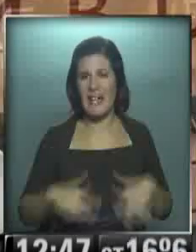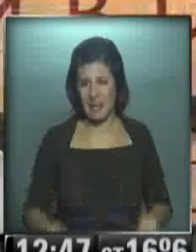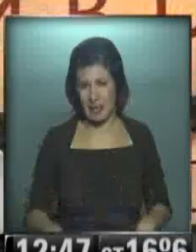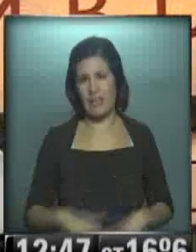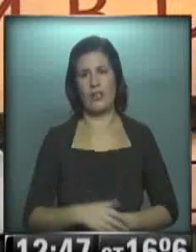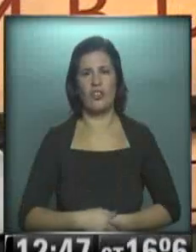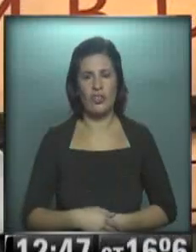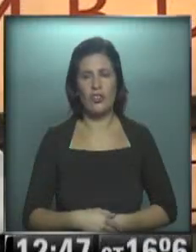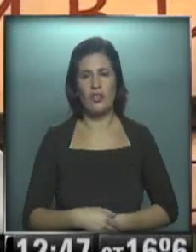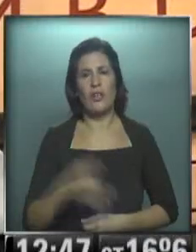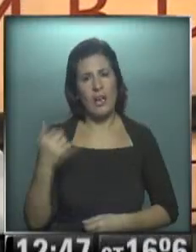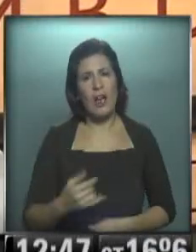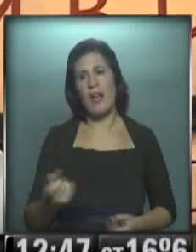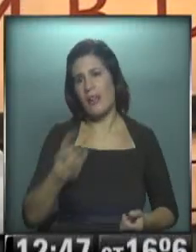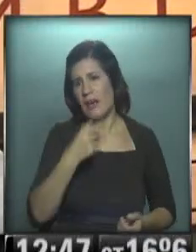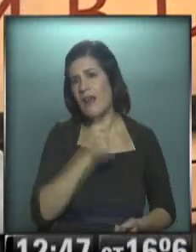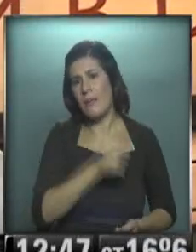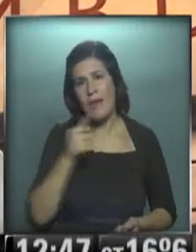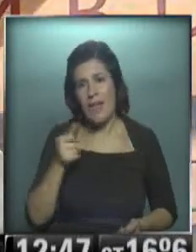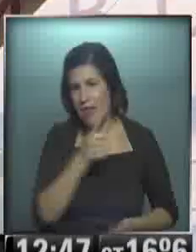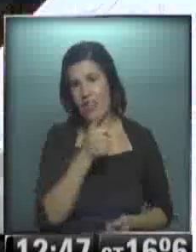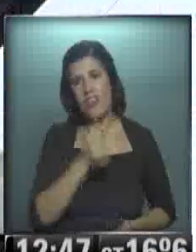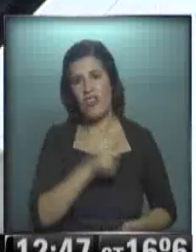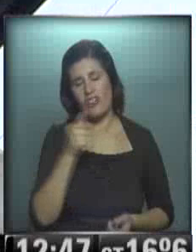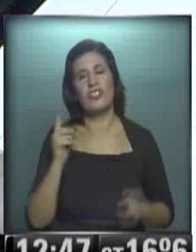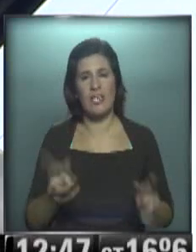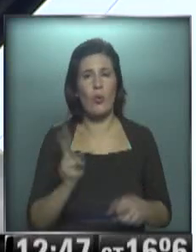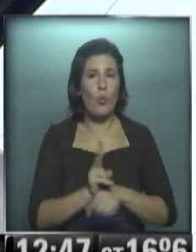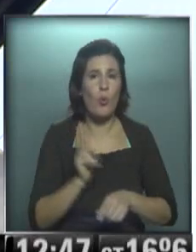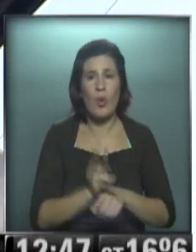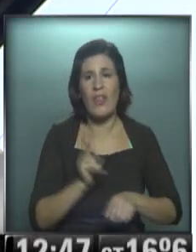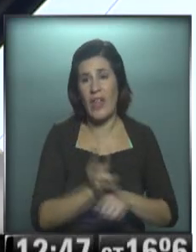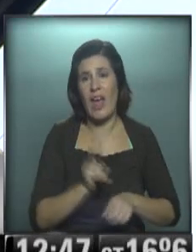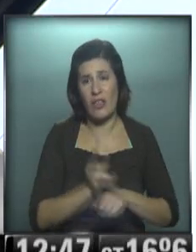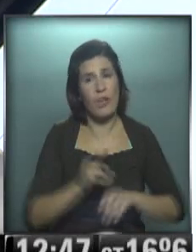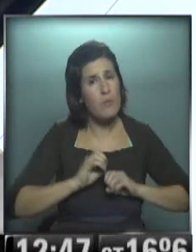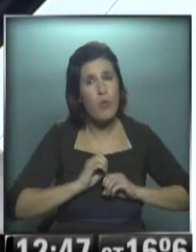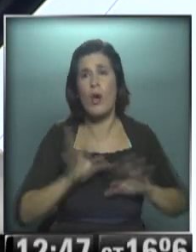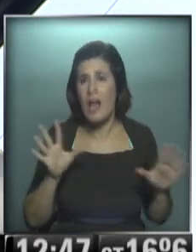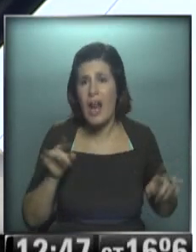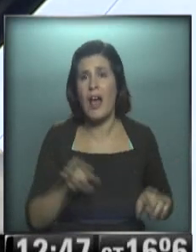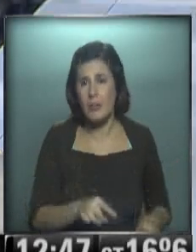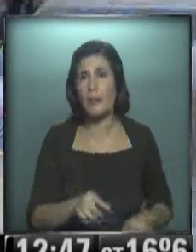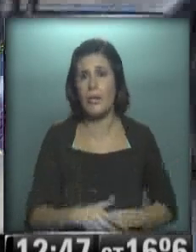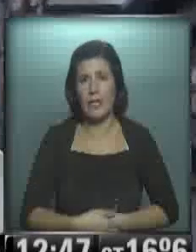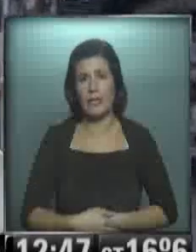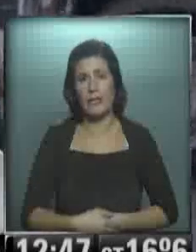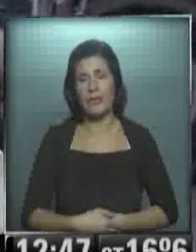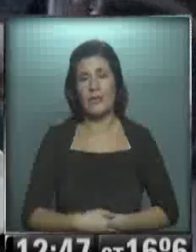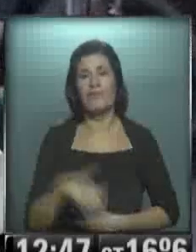hemodinámica recibiendo drogas, vasopresoras y todos los cuidados de un paciente crítico. Se mantiene con